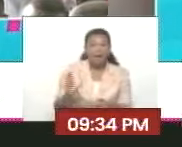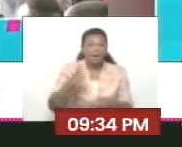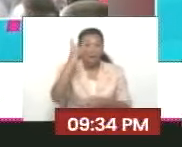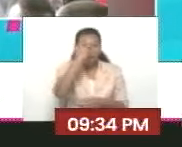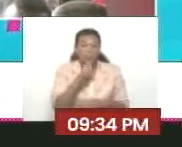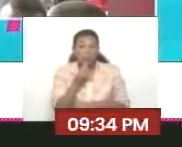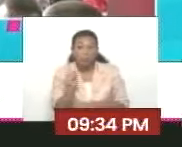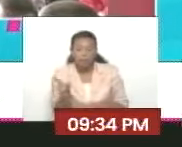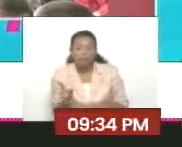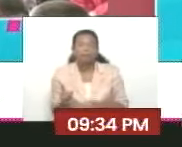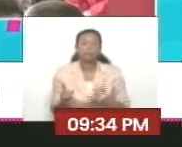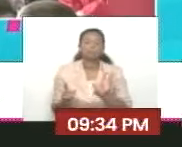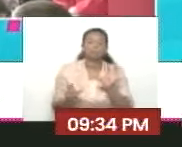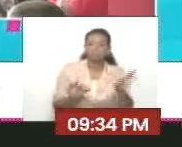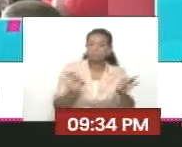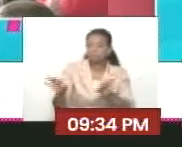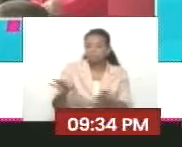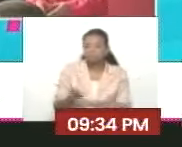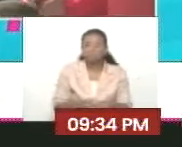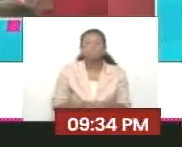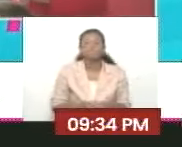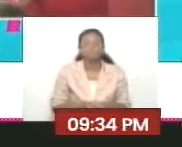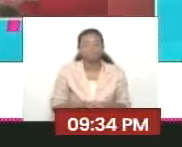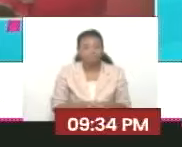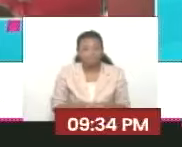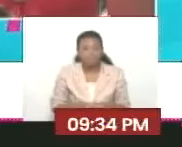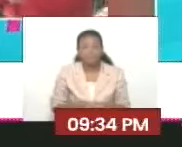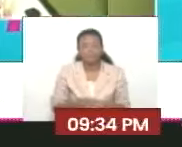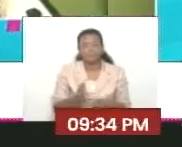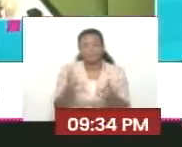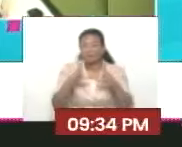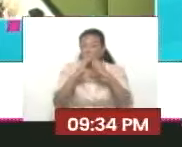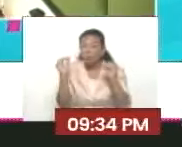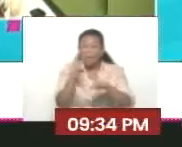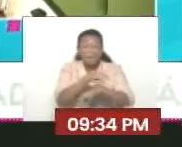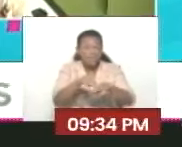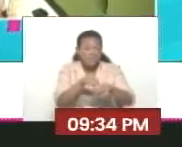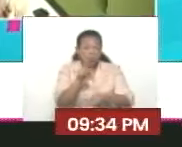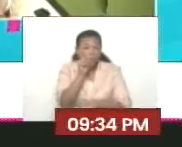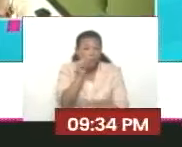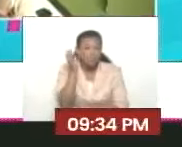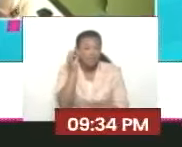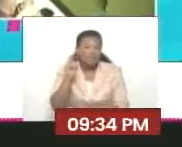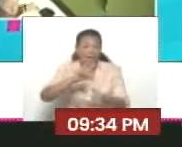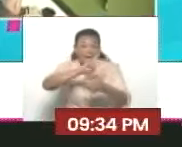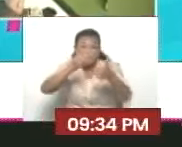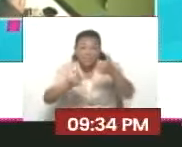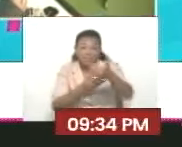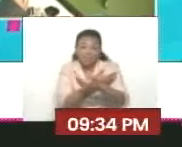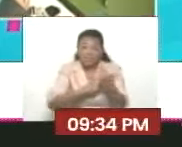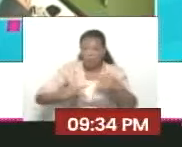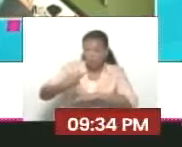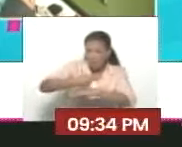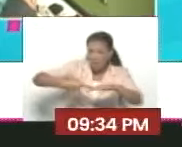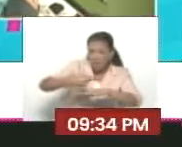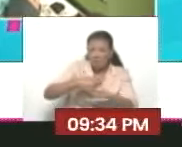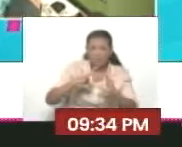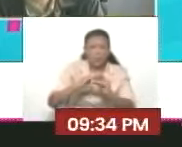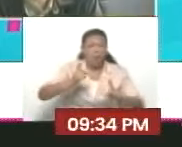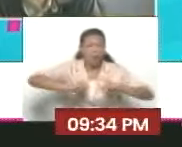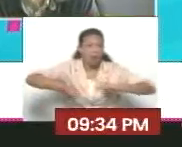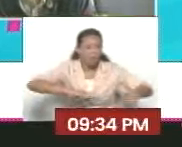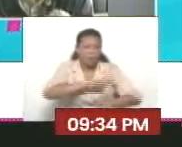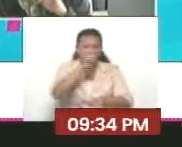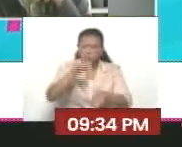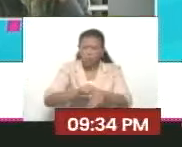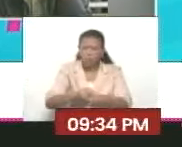Teques, y con todos los ministros, vicepresidentes de gobierno. Estaba la dirección nacional